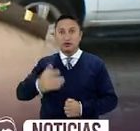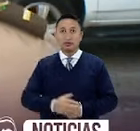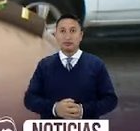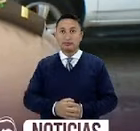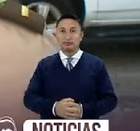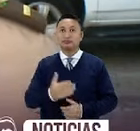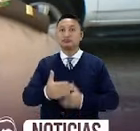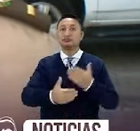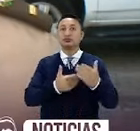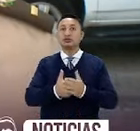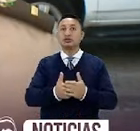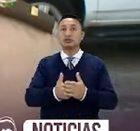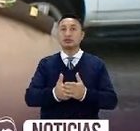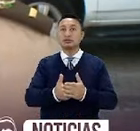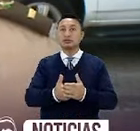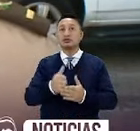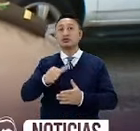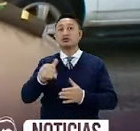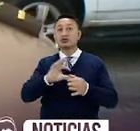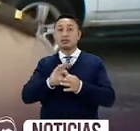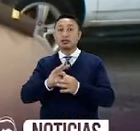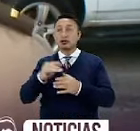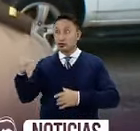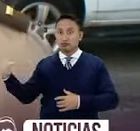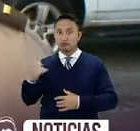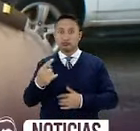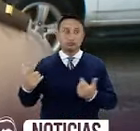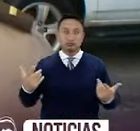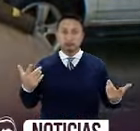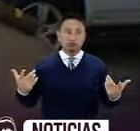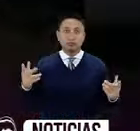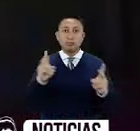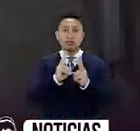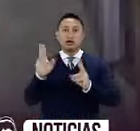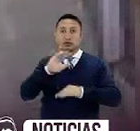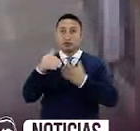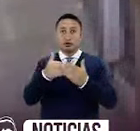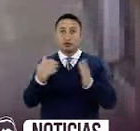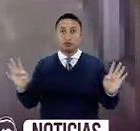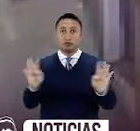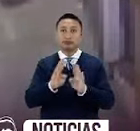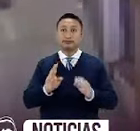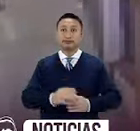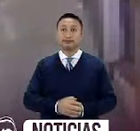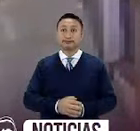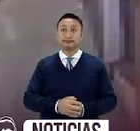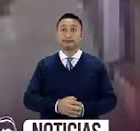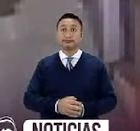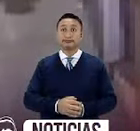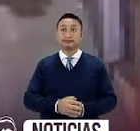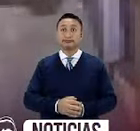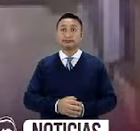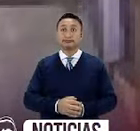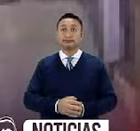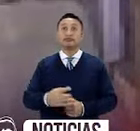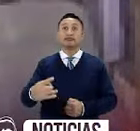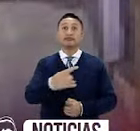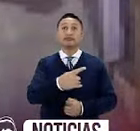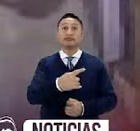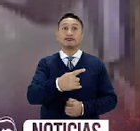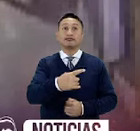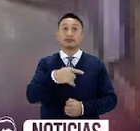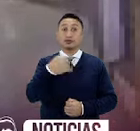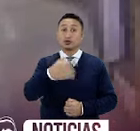salen a colaborar el resto de compañeros que estaban ahí con los vecinos también. Como dicen por allí, los ampones fueron por lana,